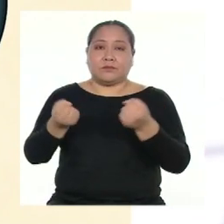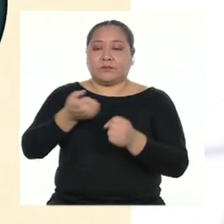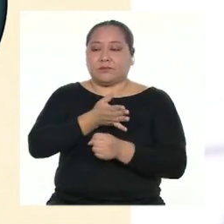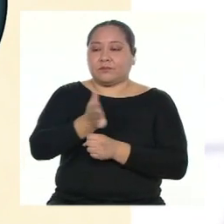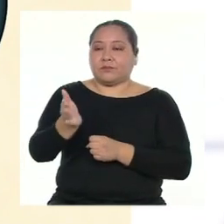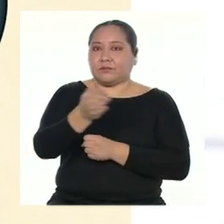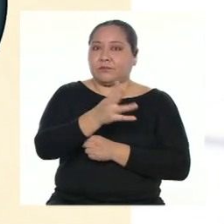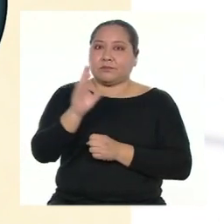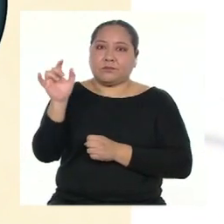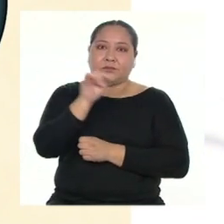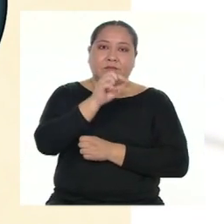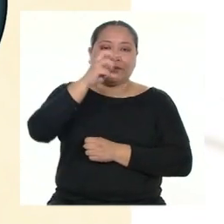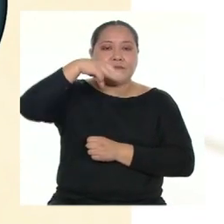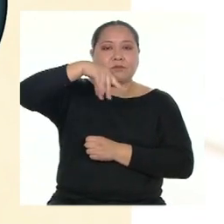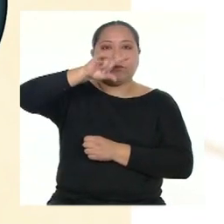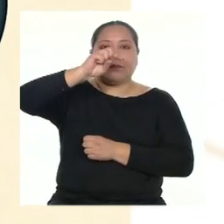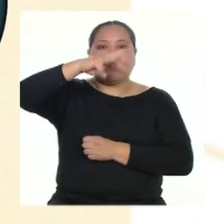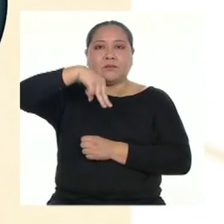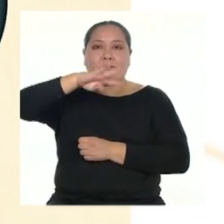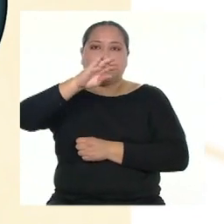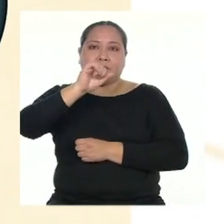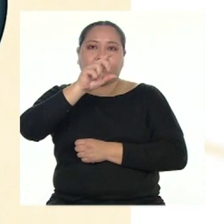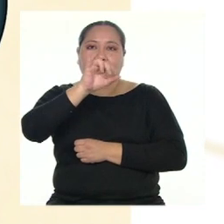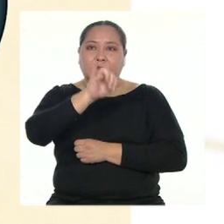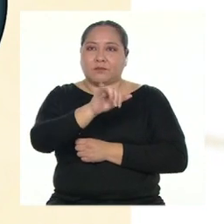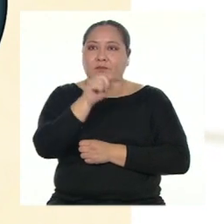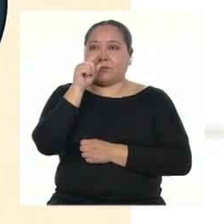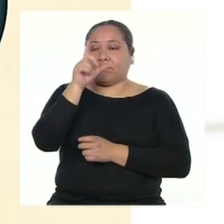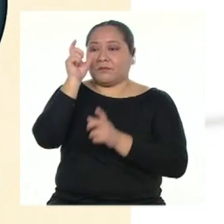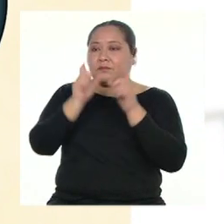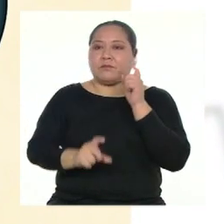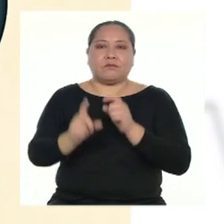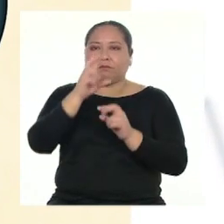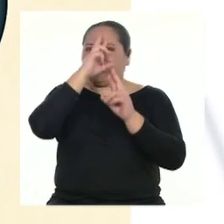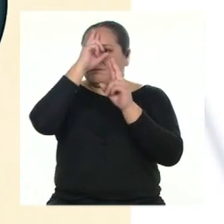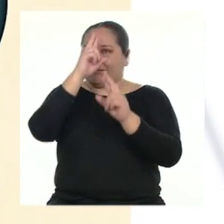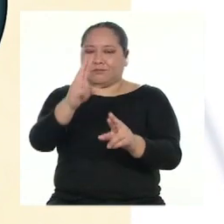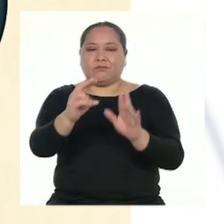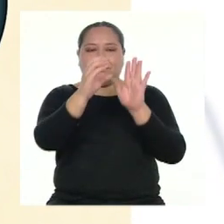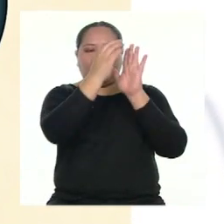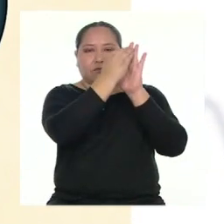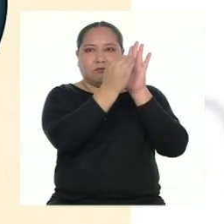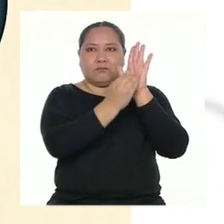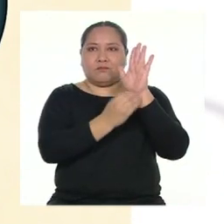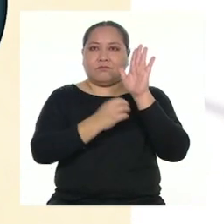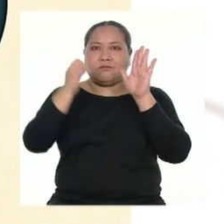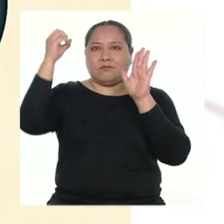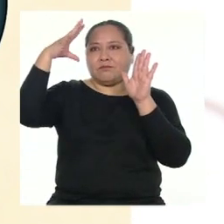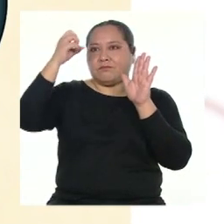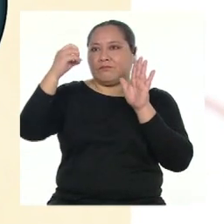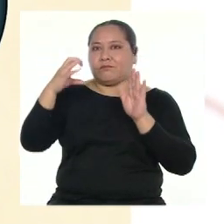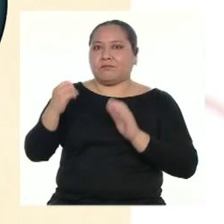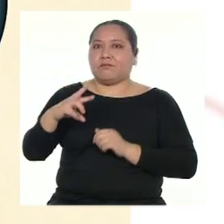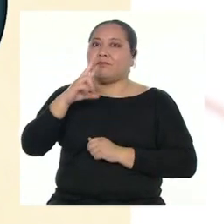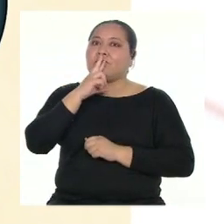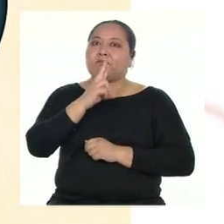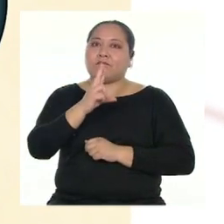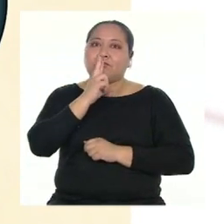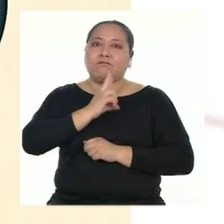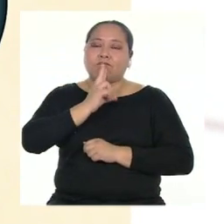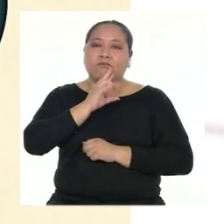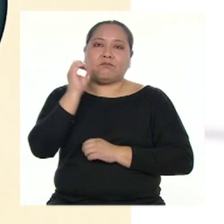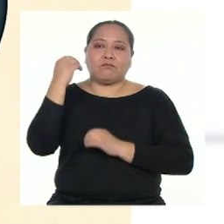con Mumbai. La población no respeta las señales de tránsito como las luces rojas o los límites de